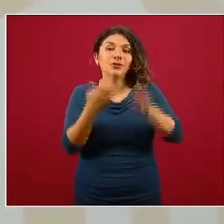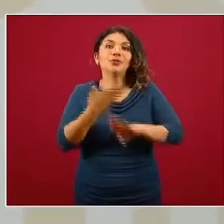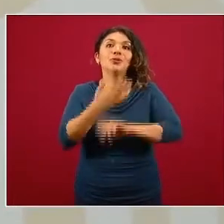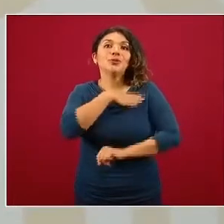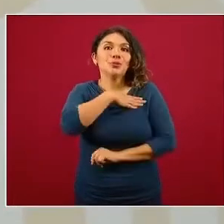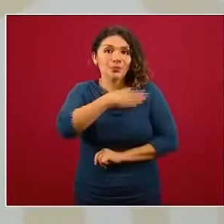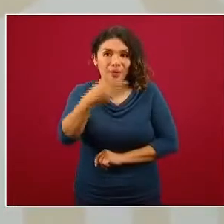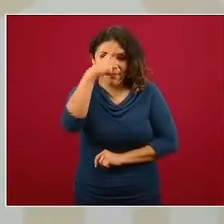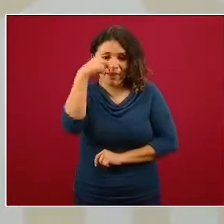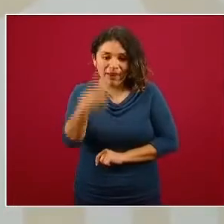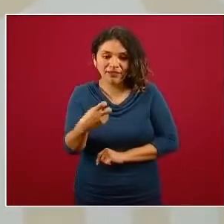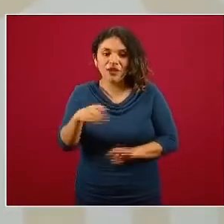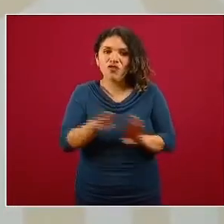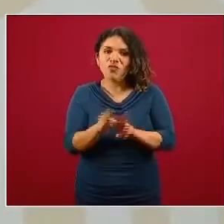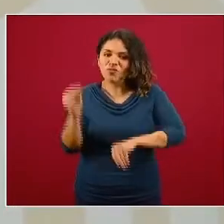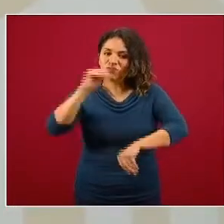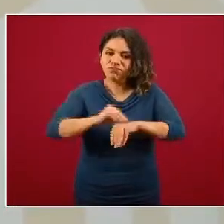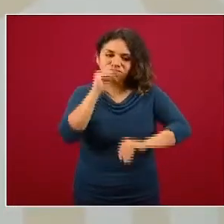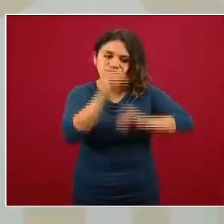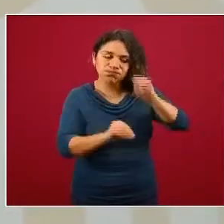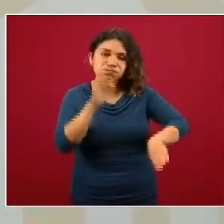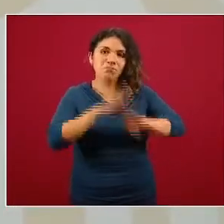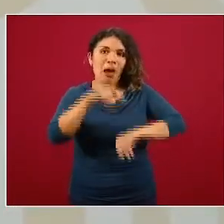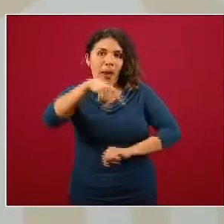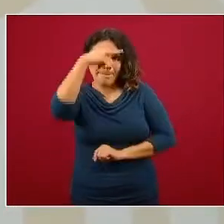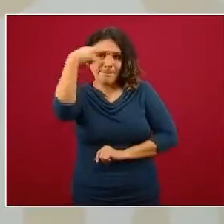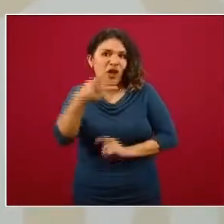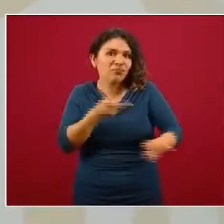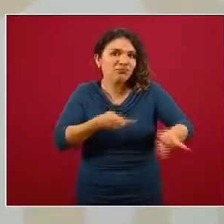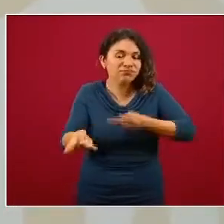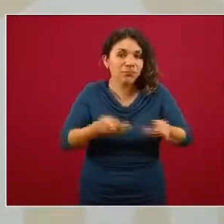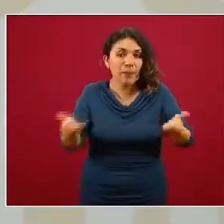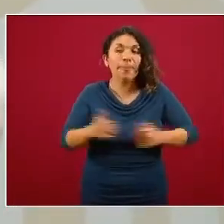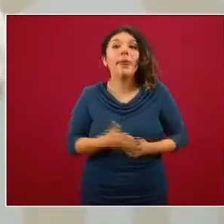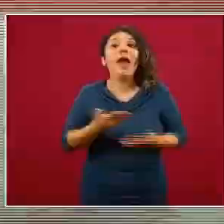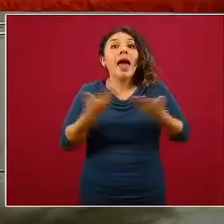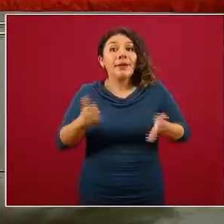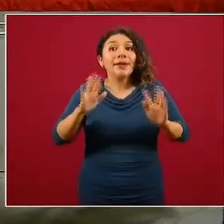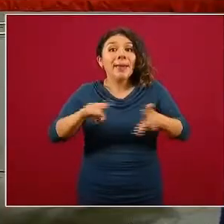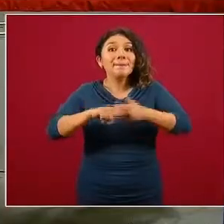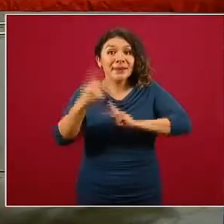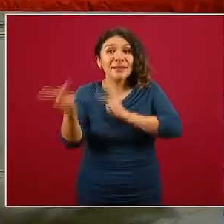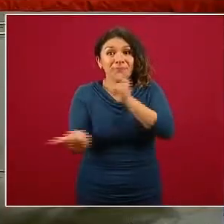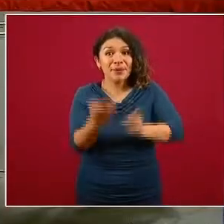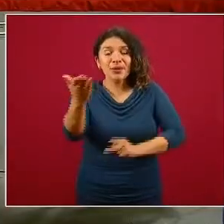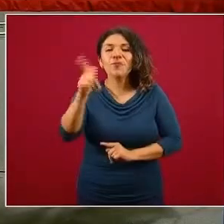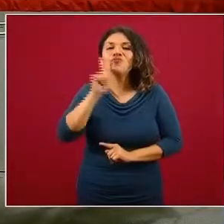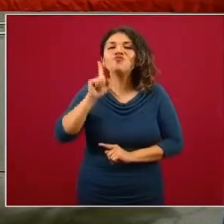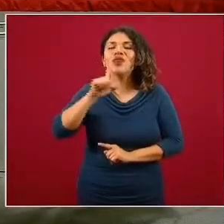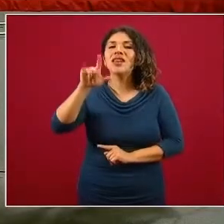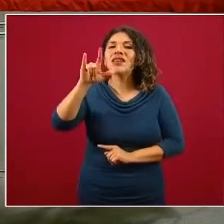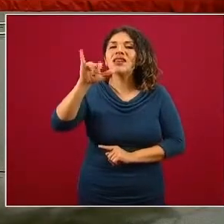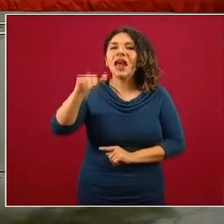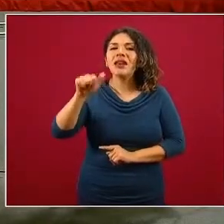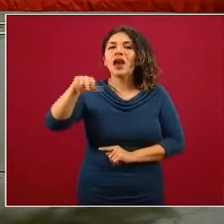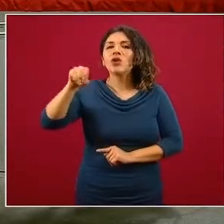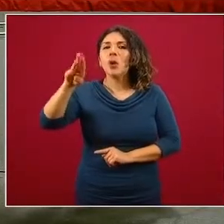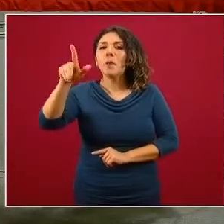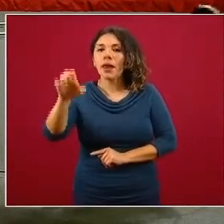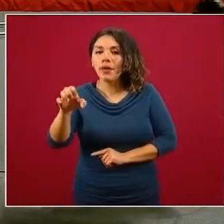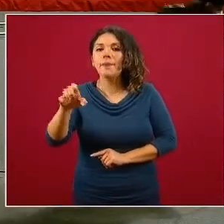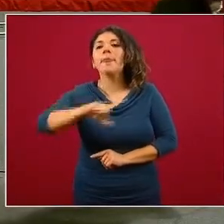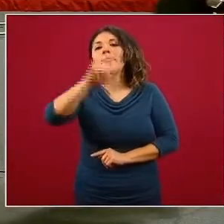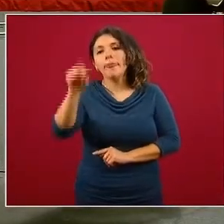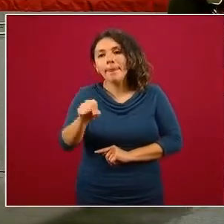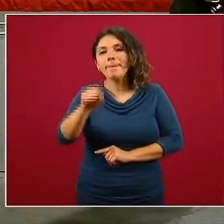noticia para la capacidad de México. Vamos a empezar entonces con Liliana Noble de Pulso Saludable y